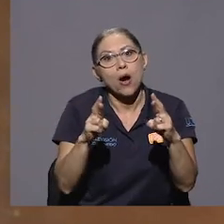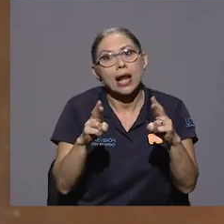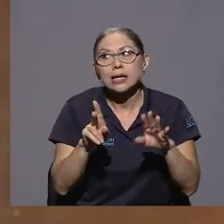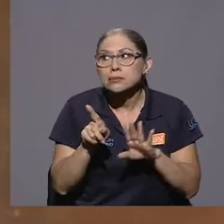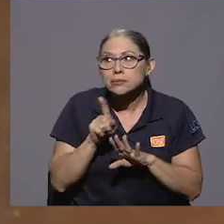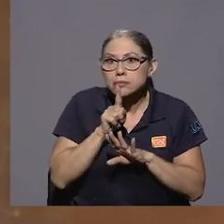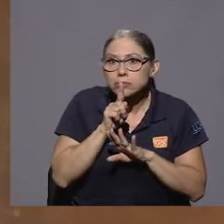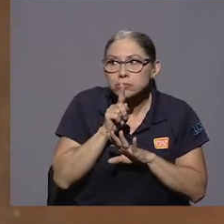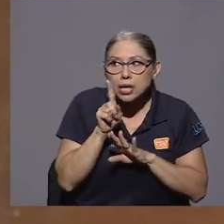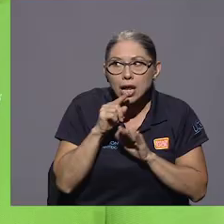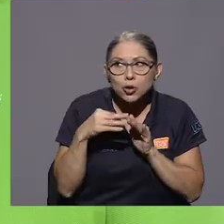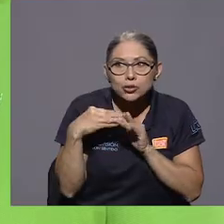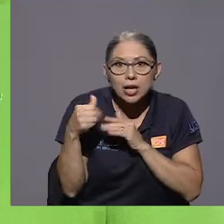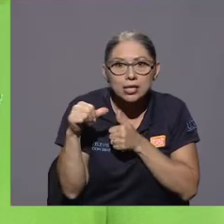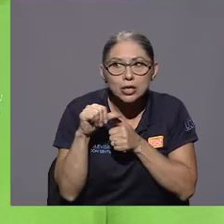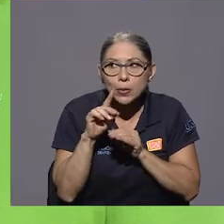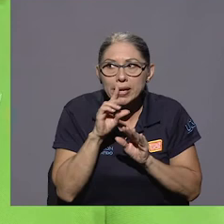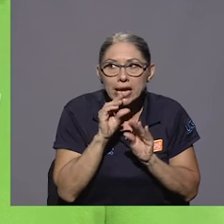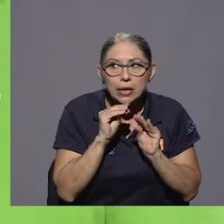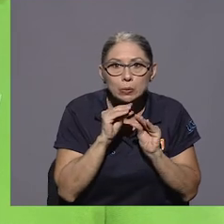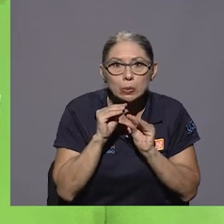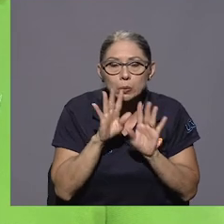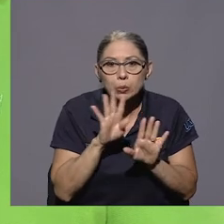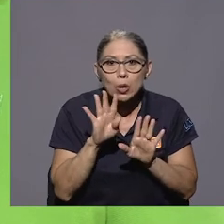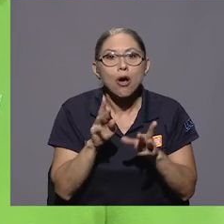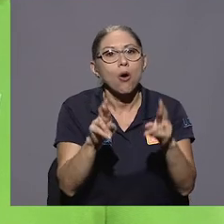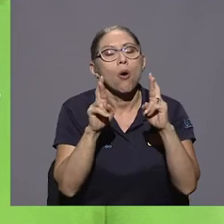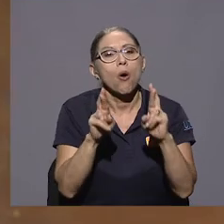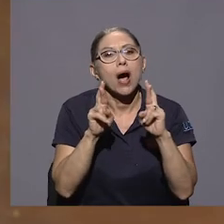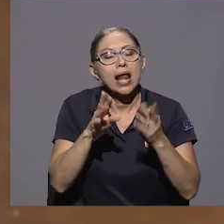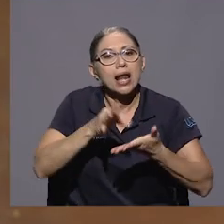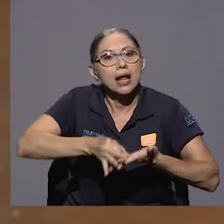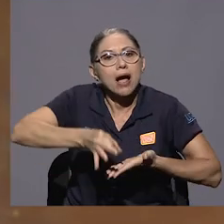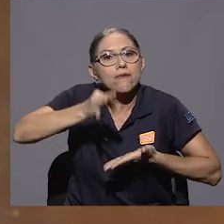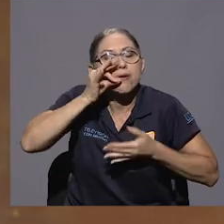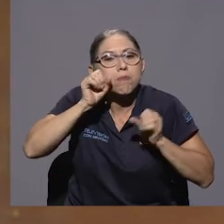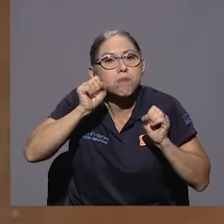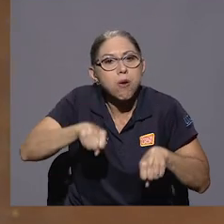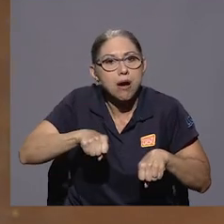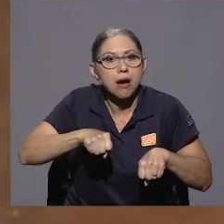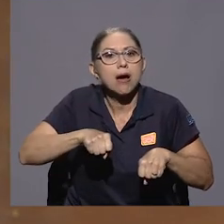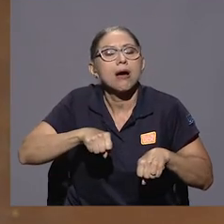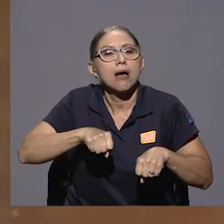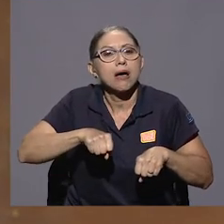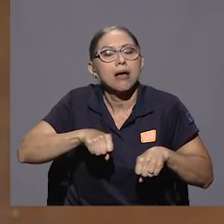esto que no salga de Centroamérica, ojalá pudiéramos convertir el café en...